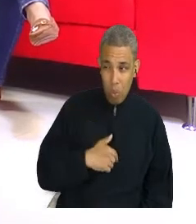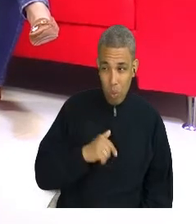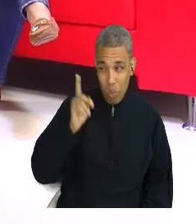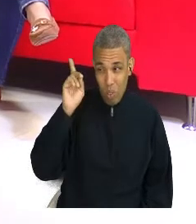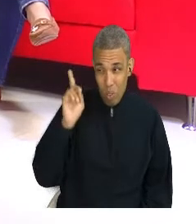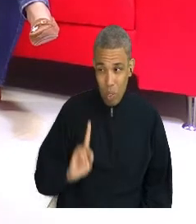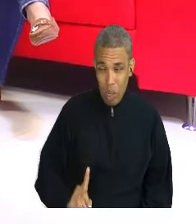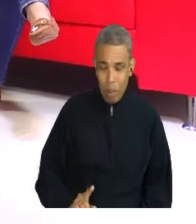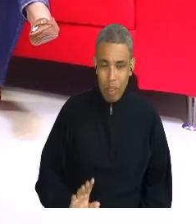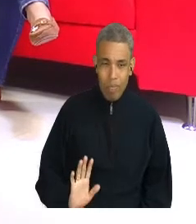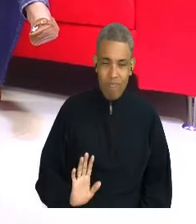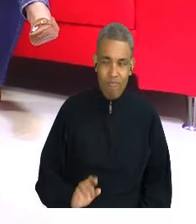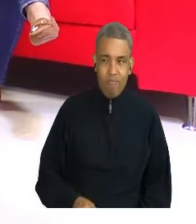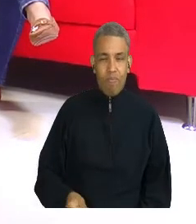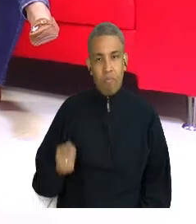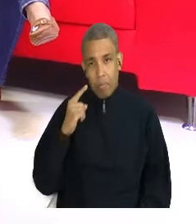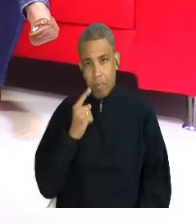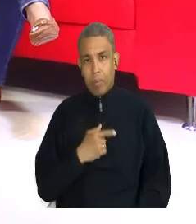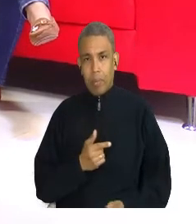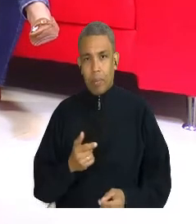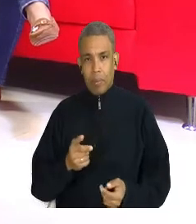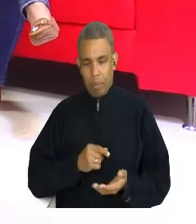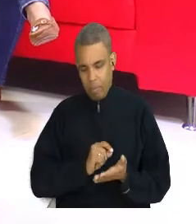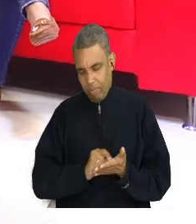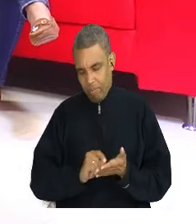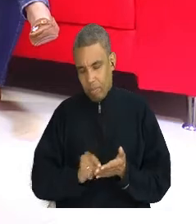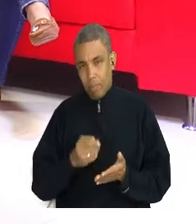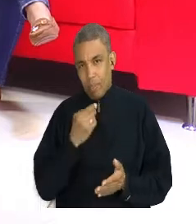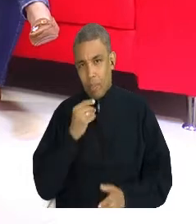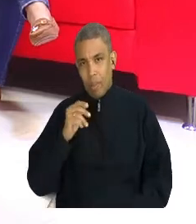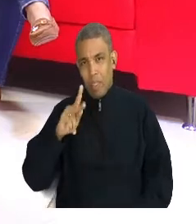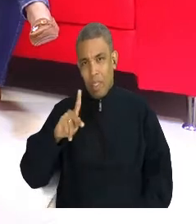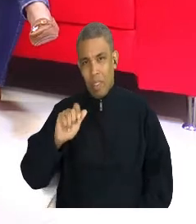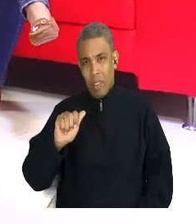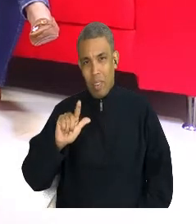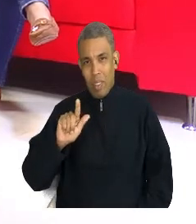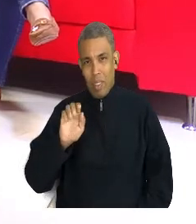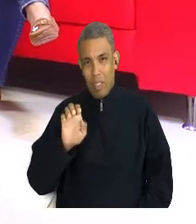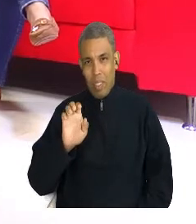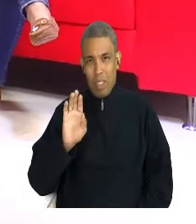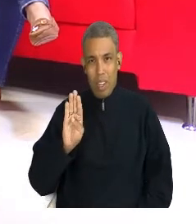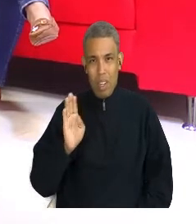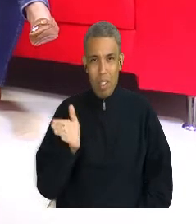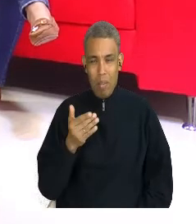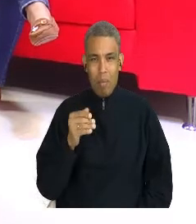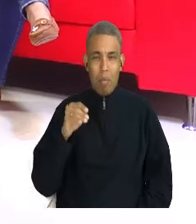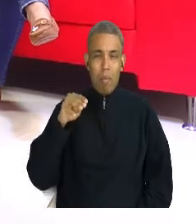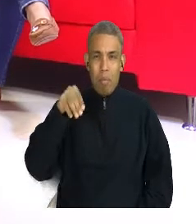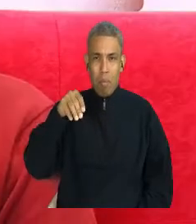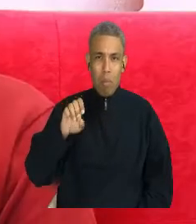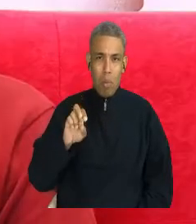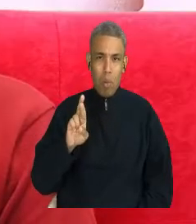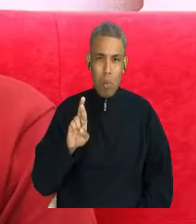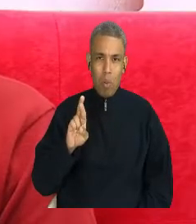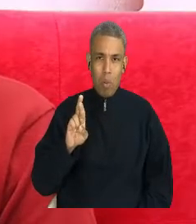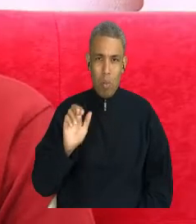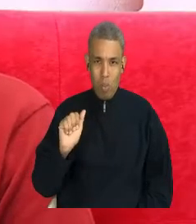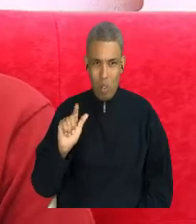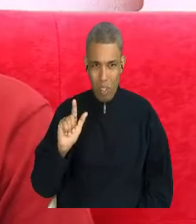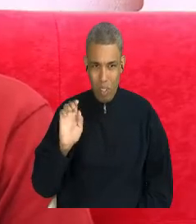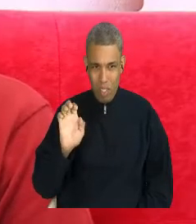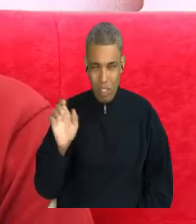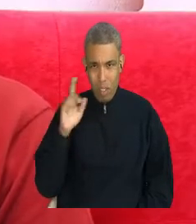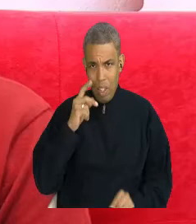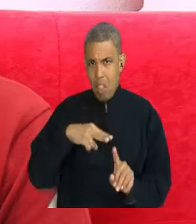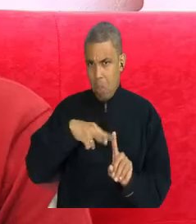estilo de Khaled Morales, muy romántico. Algo para dedicar, algo con sentimiento. Por ahí en 2 meses estará